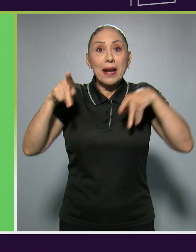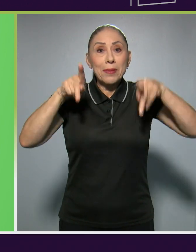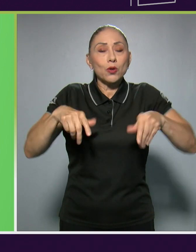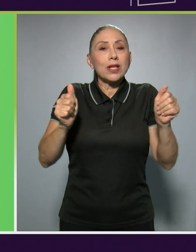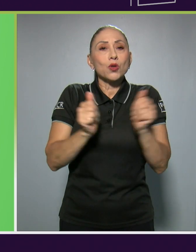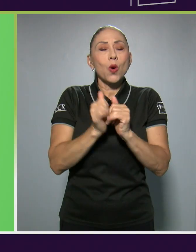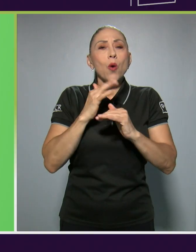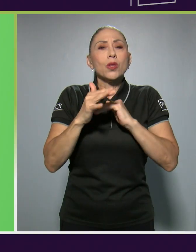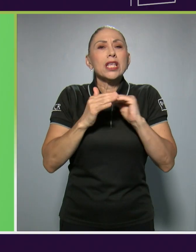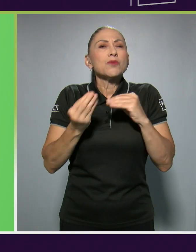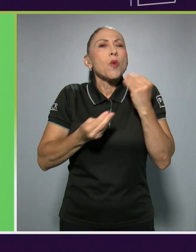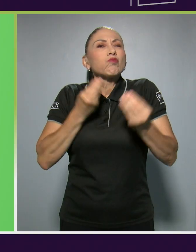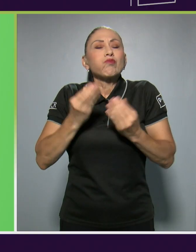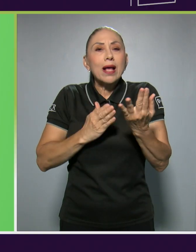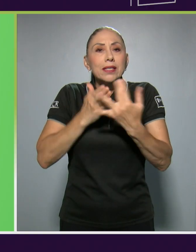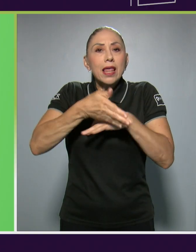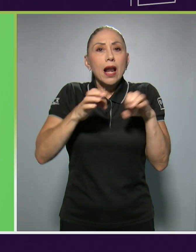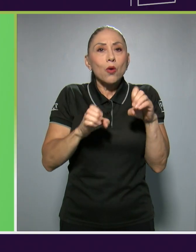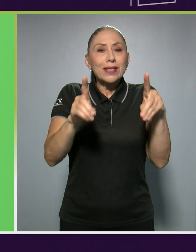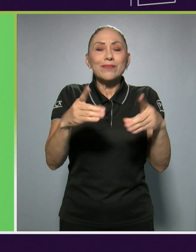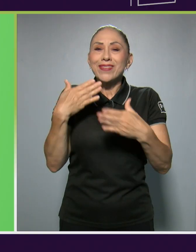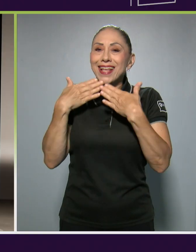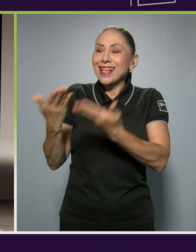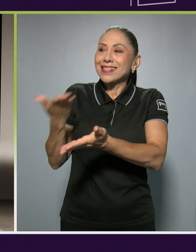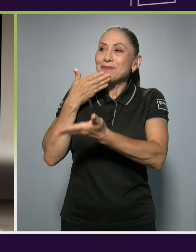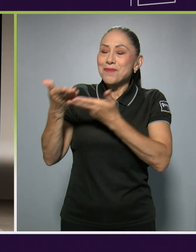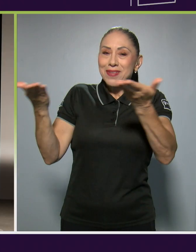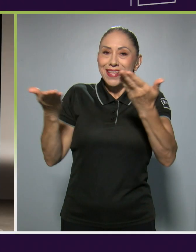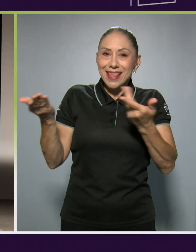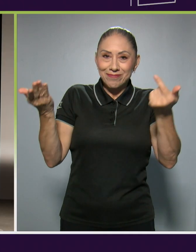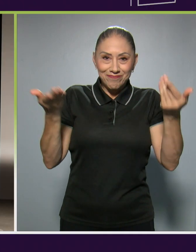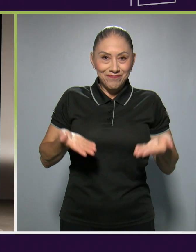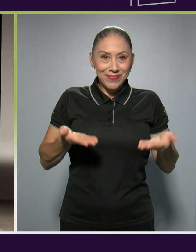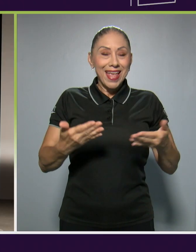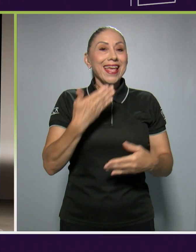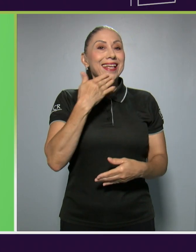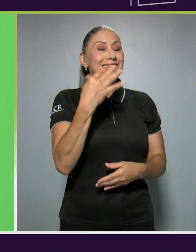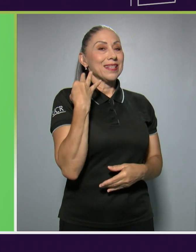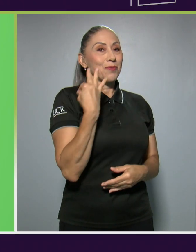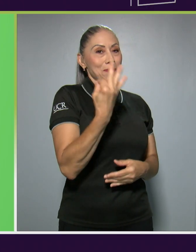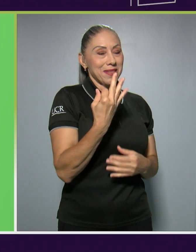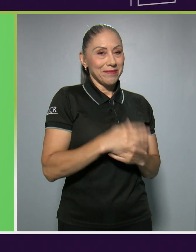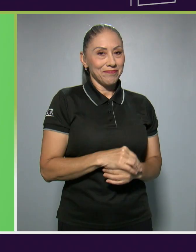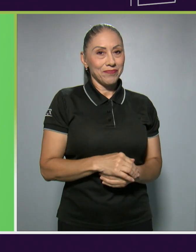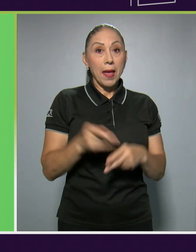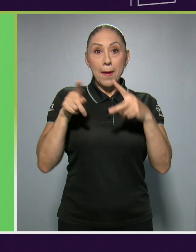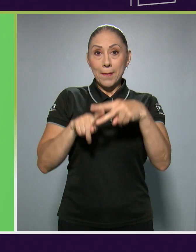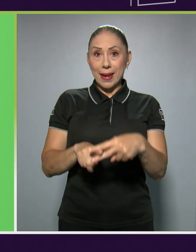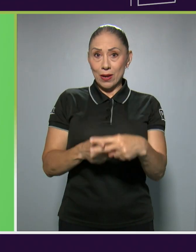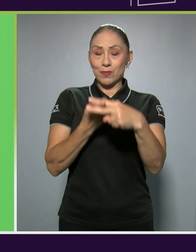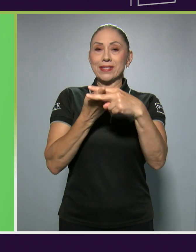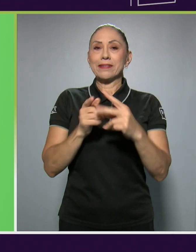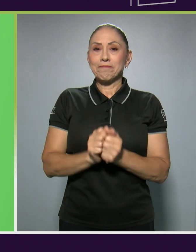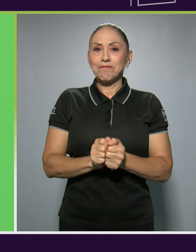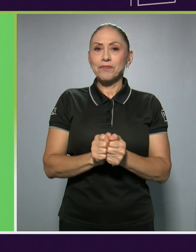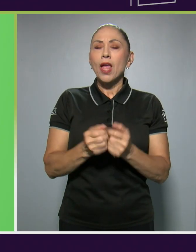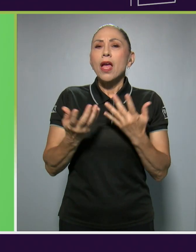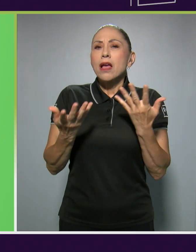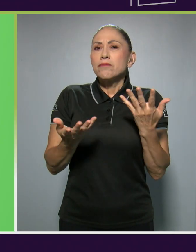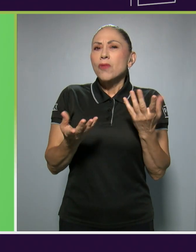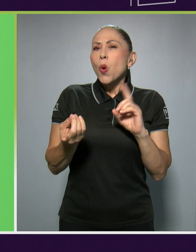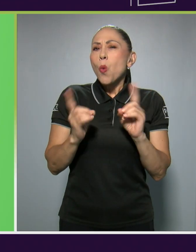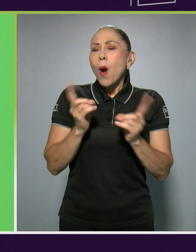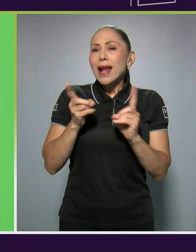la educación. Muchas gracias, Fernanda, y bienvenida al programa. Muchas gracias por invitarme. Bueno, para comenzar, Fernanda, ¿cuáles son esas barreras, verdad, que